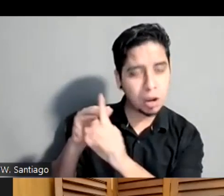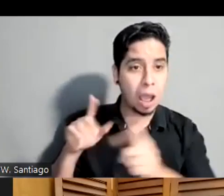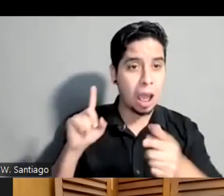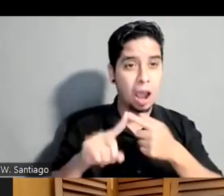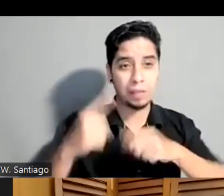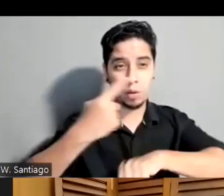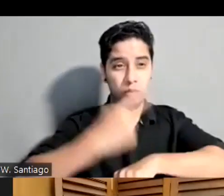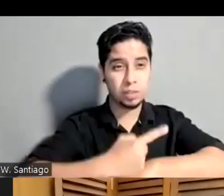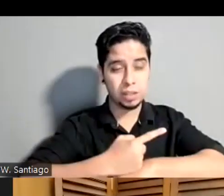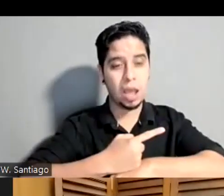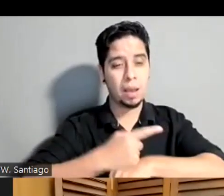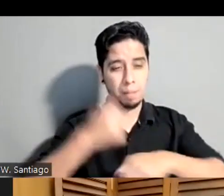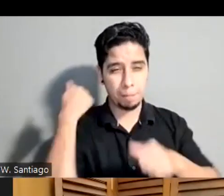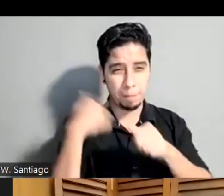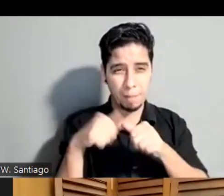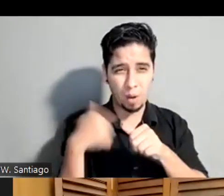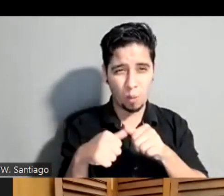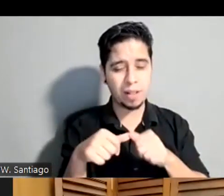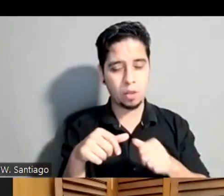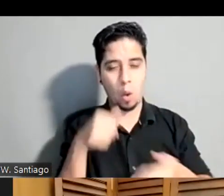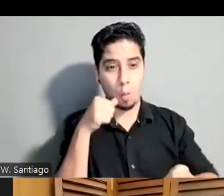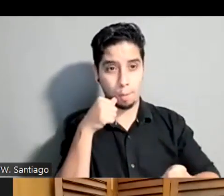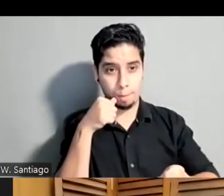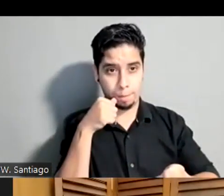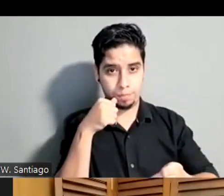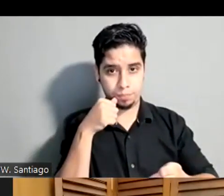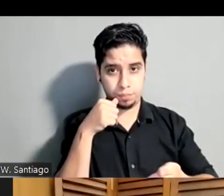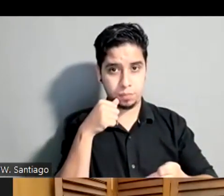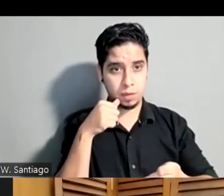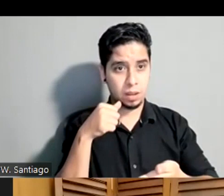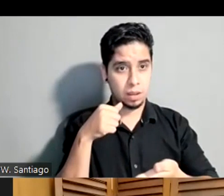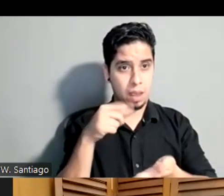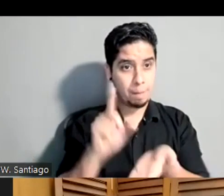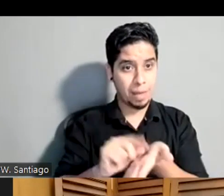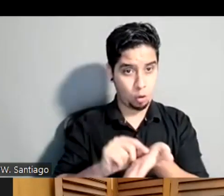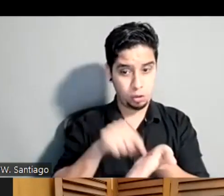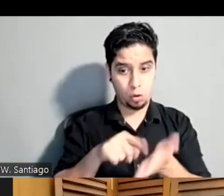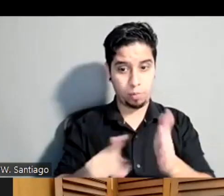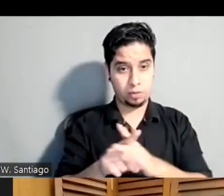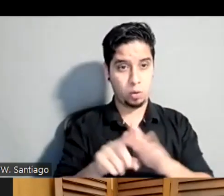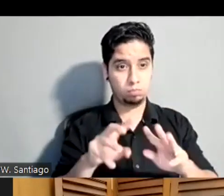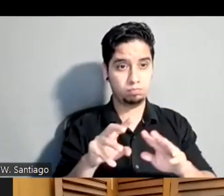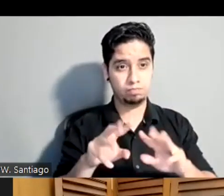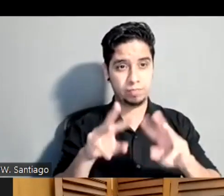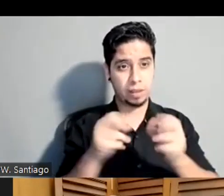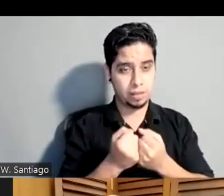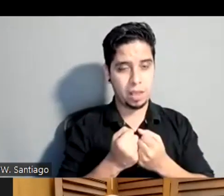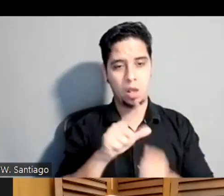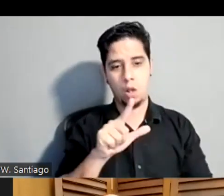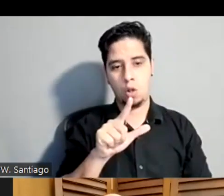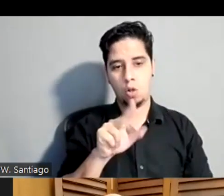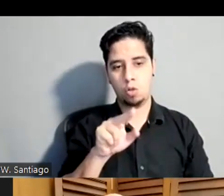me acuerdo que en el periódico salió un anuncio del taller de Luz María Rondón y Germán O'Neill.